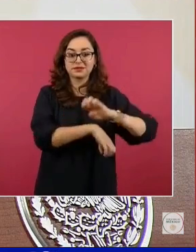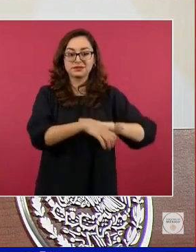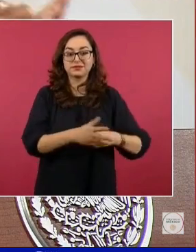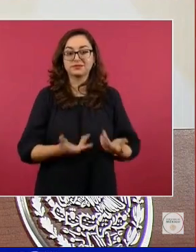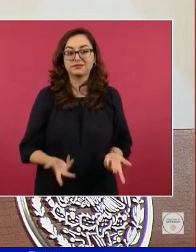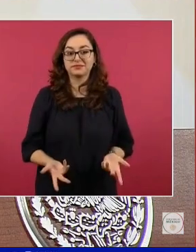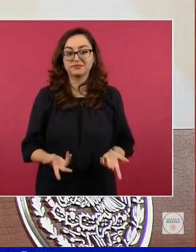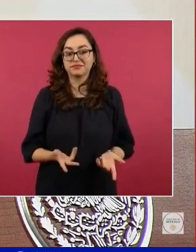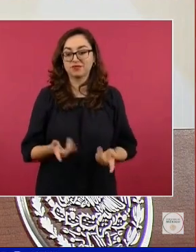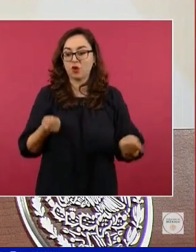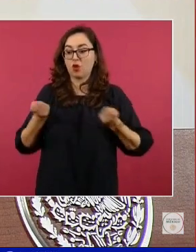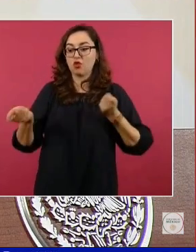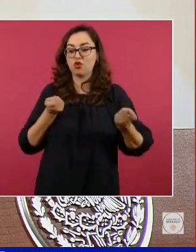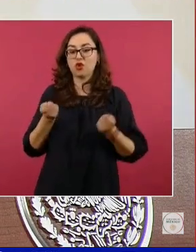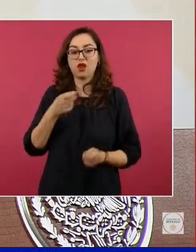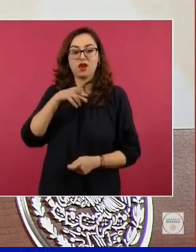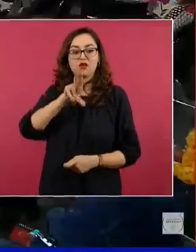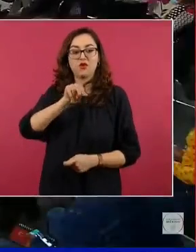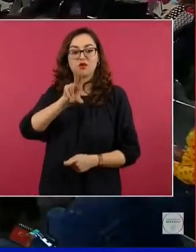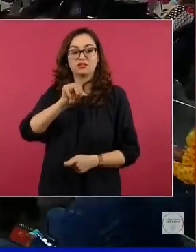el 80%.